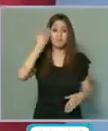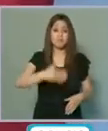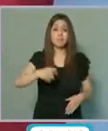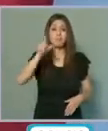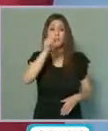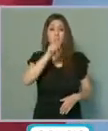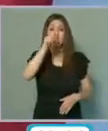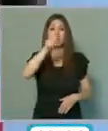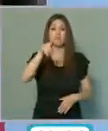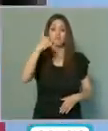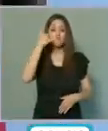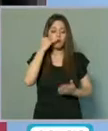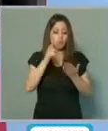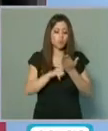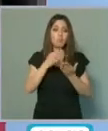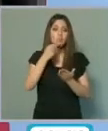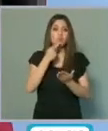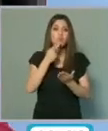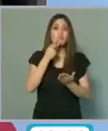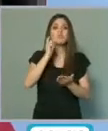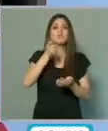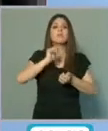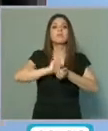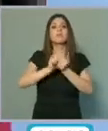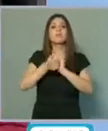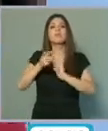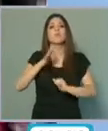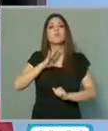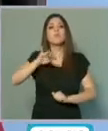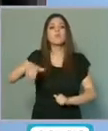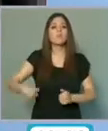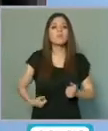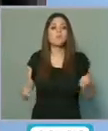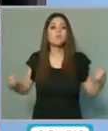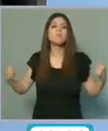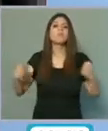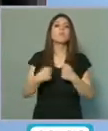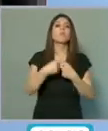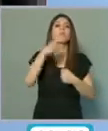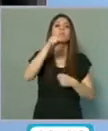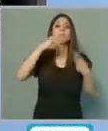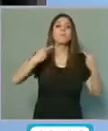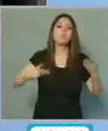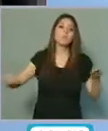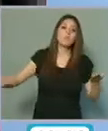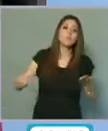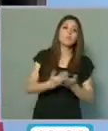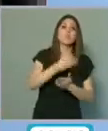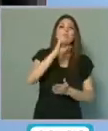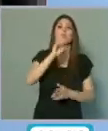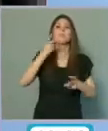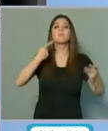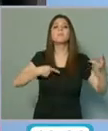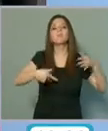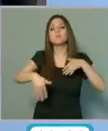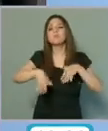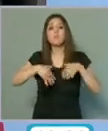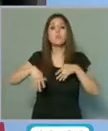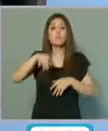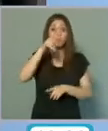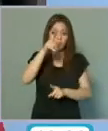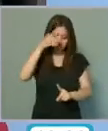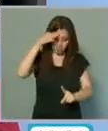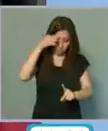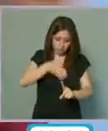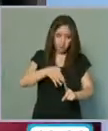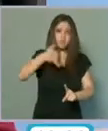El teléfono de pronto es la causa de que tengas un choque, de atropelles a una persona, gente que va caminando y que de pronto por estar pegados